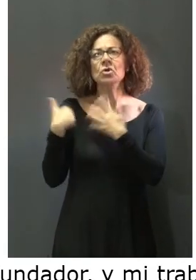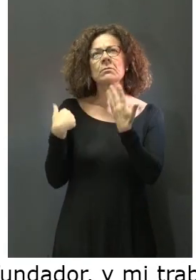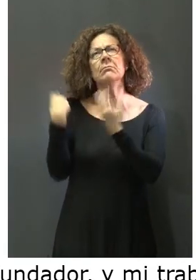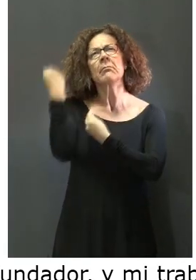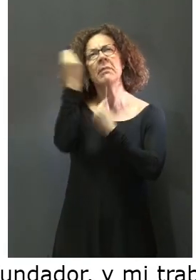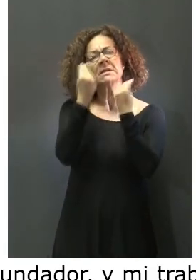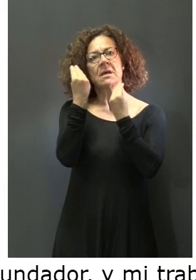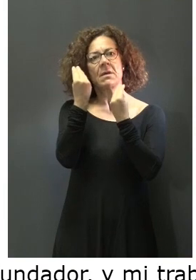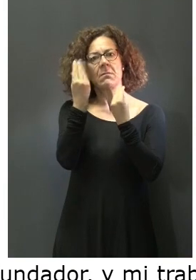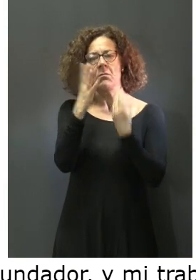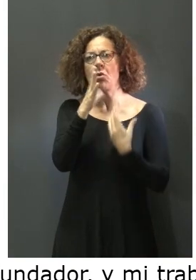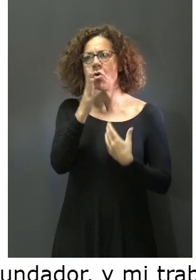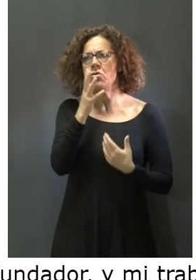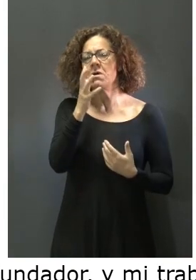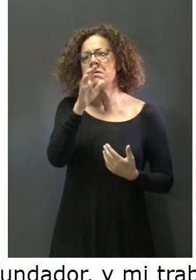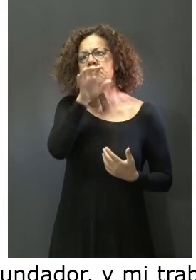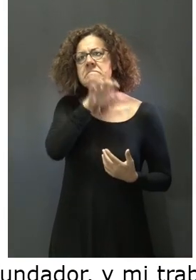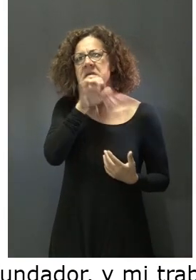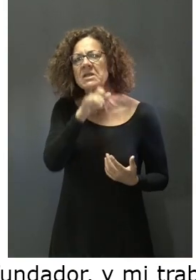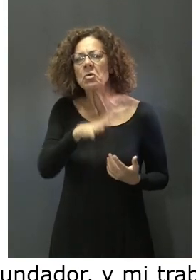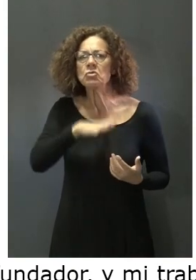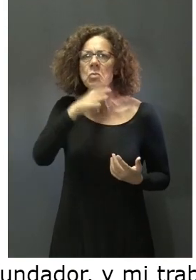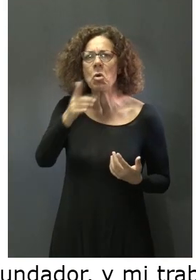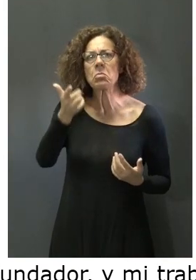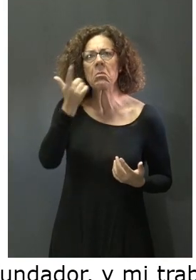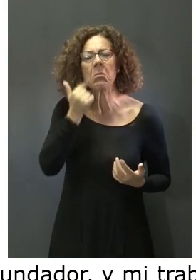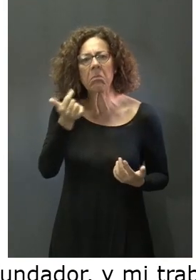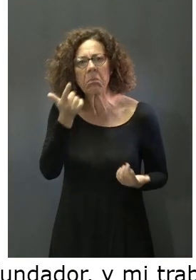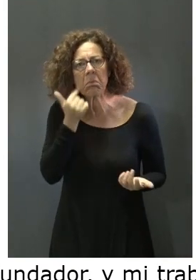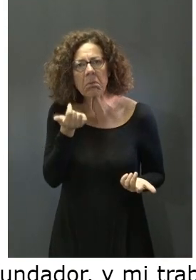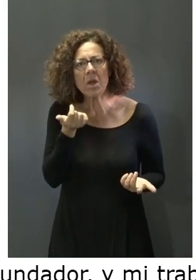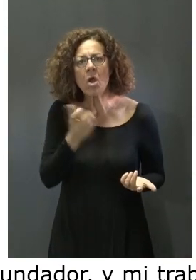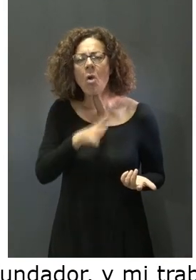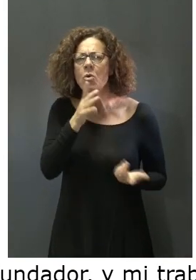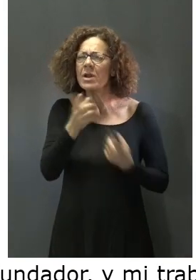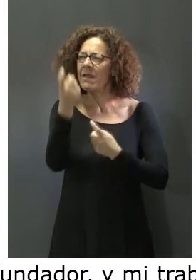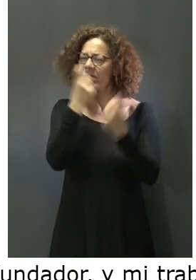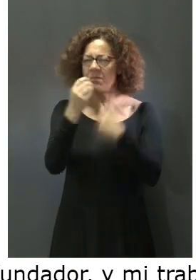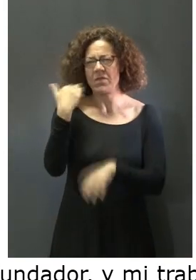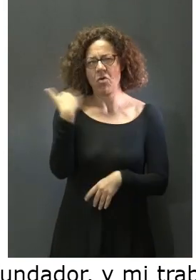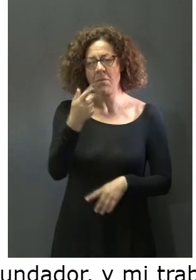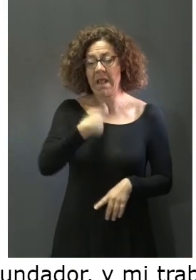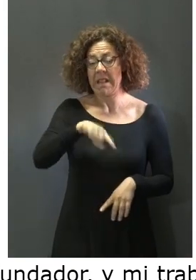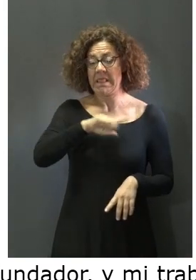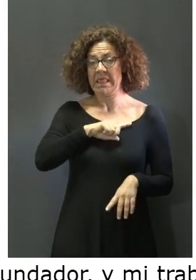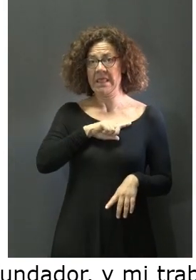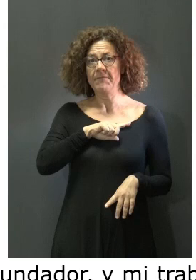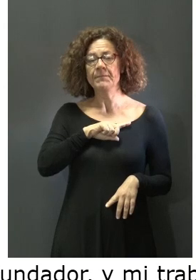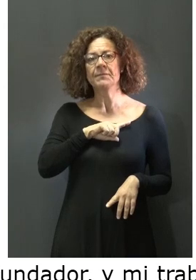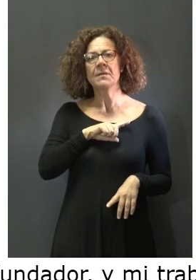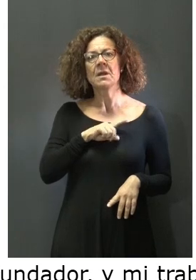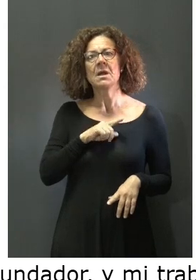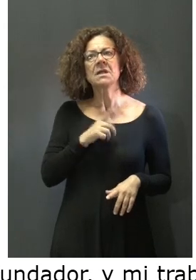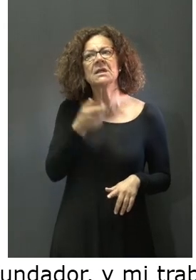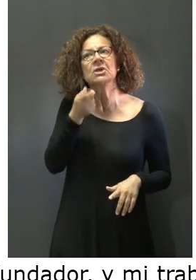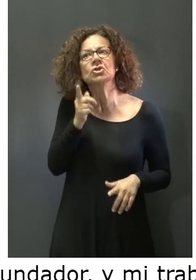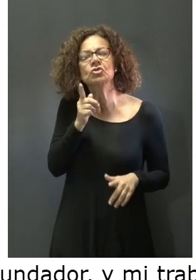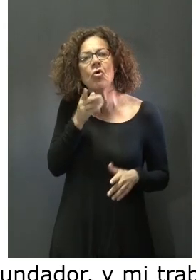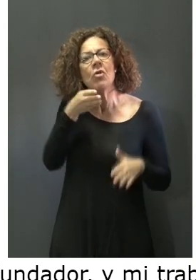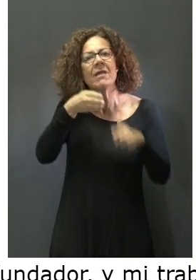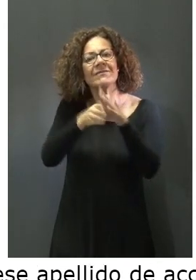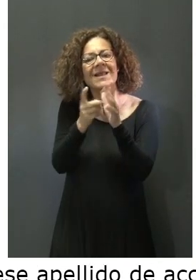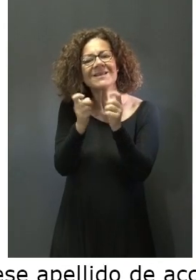asociamos por mitos, por tópicos, por mala información que recibimos a unos colectivos, cuando en realidad